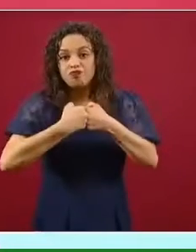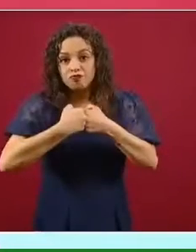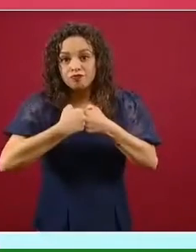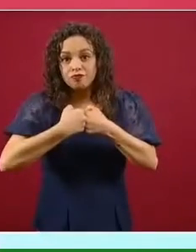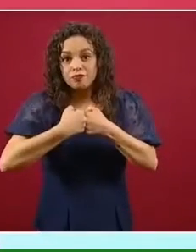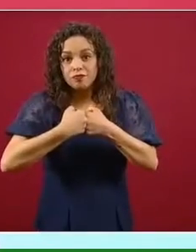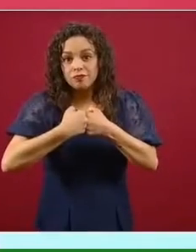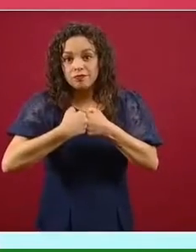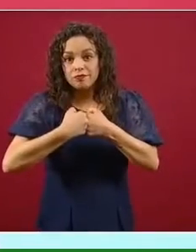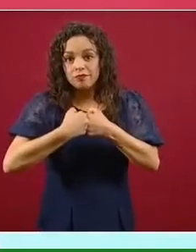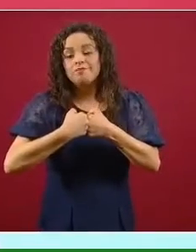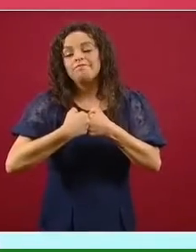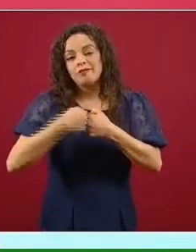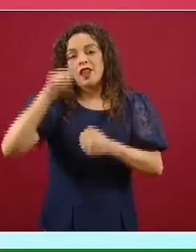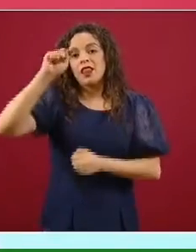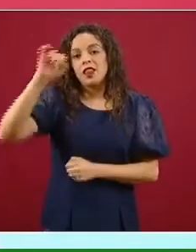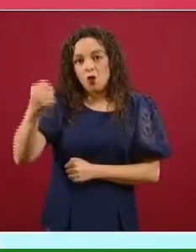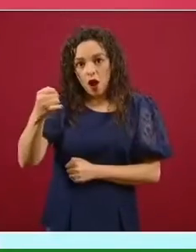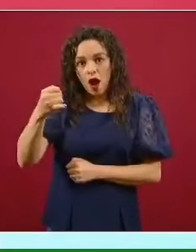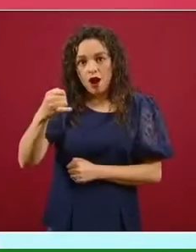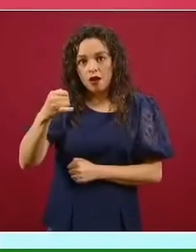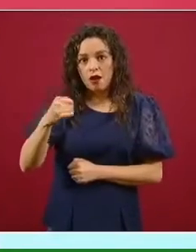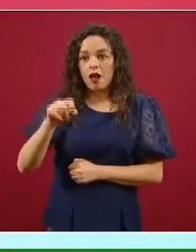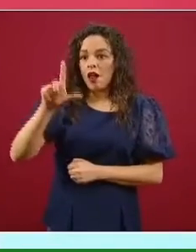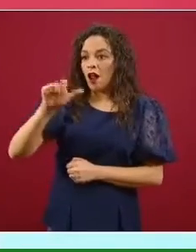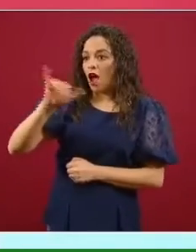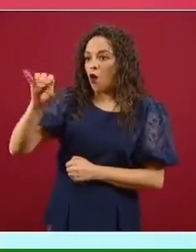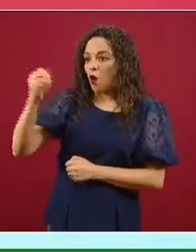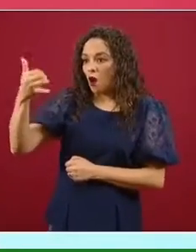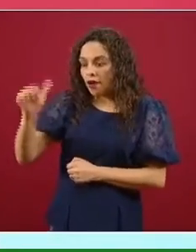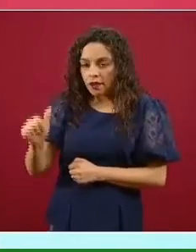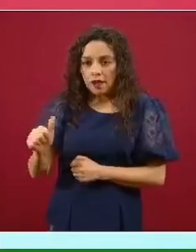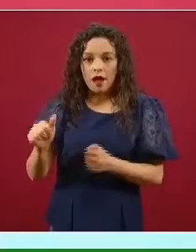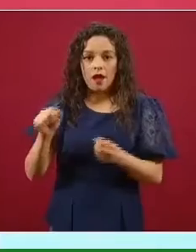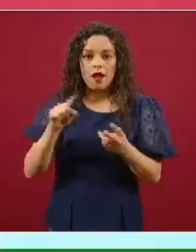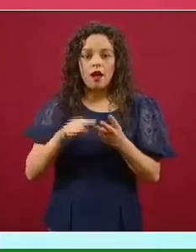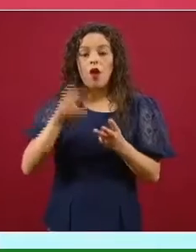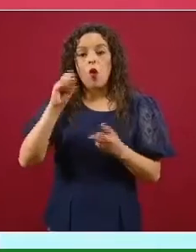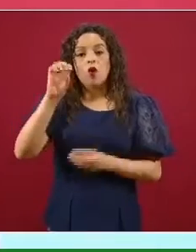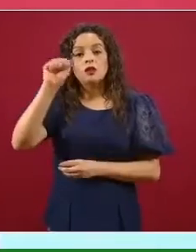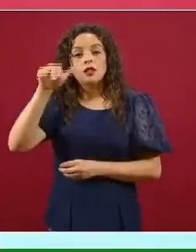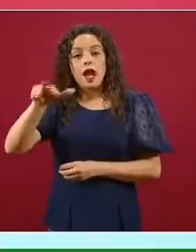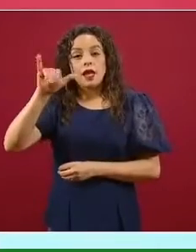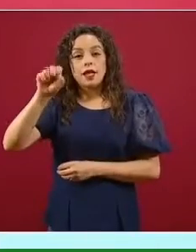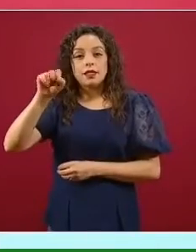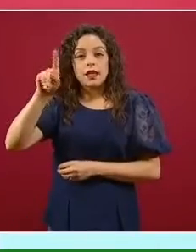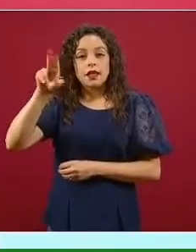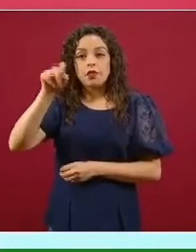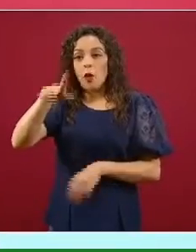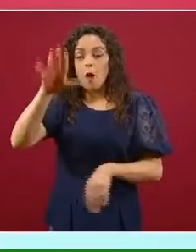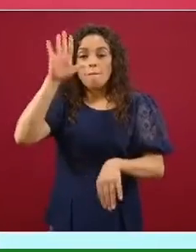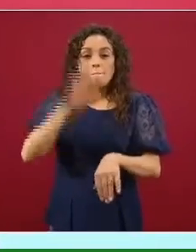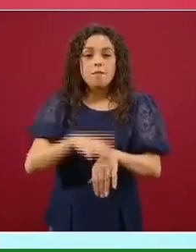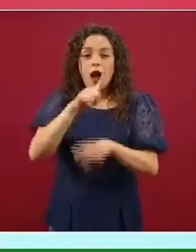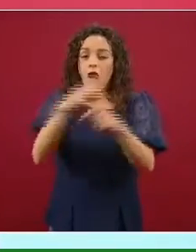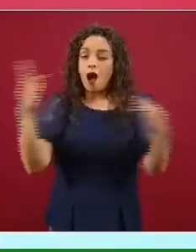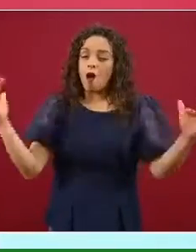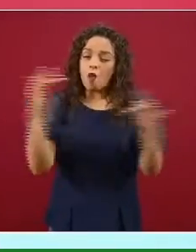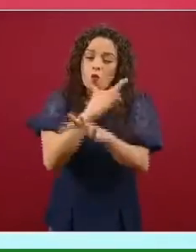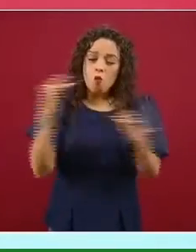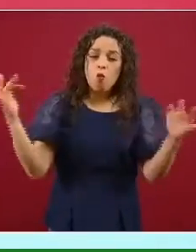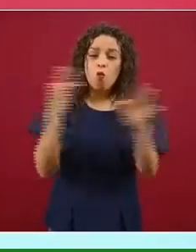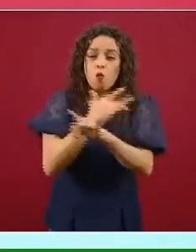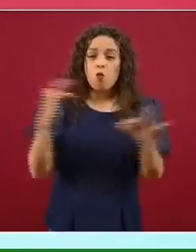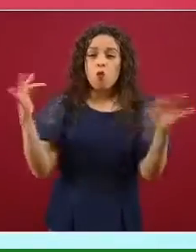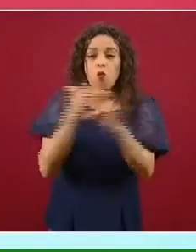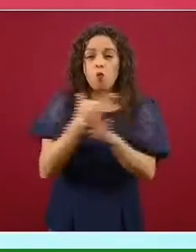frontera Tijuana, La Joya o Tijuana-San Isidro es una de las fronteras más concurridas del mundo,